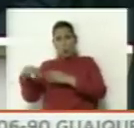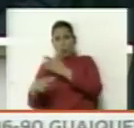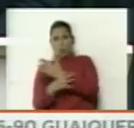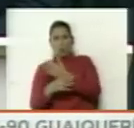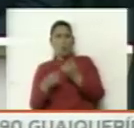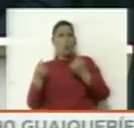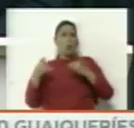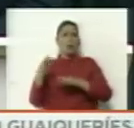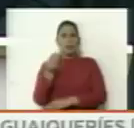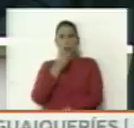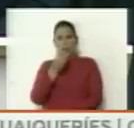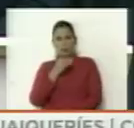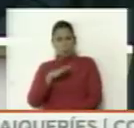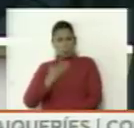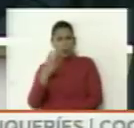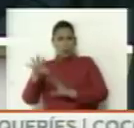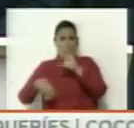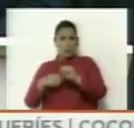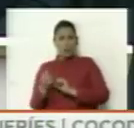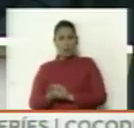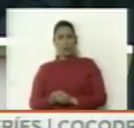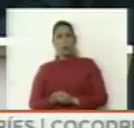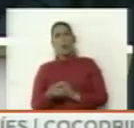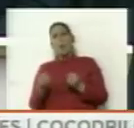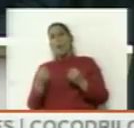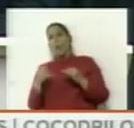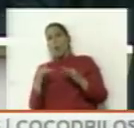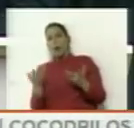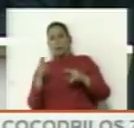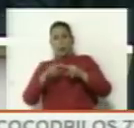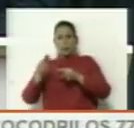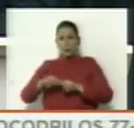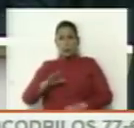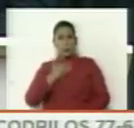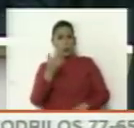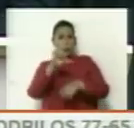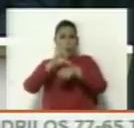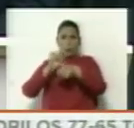¿Cuánto alimento? ¿Cuántas niñas y niños pueden ser operados?